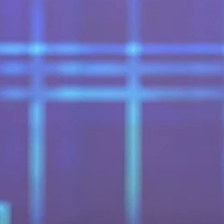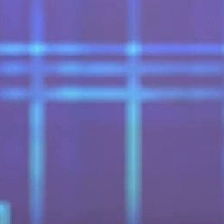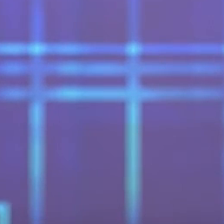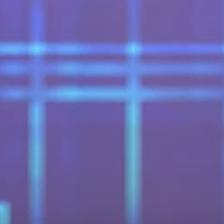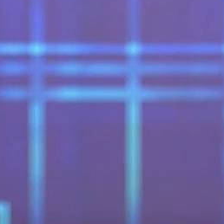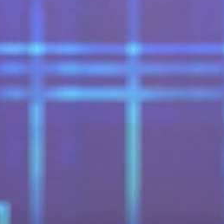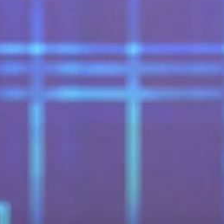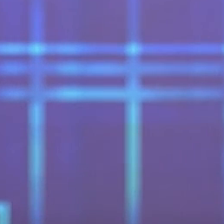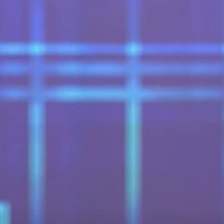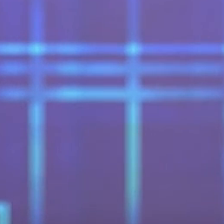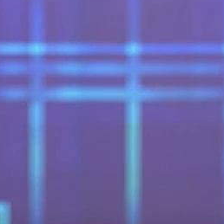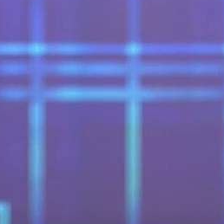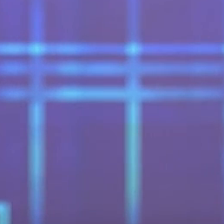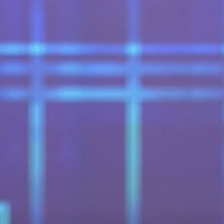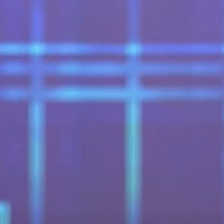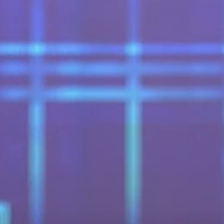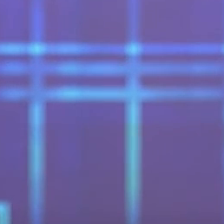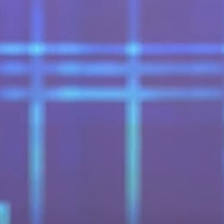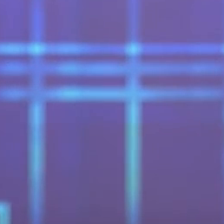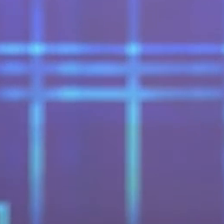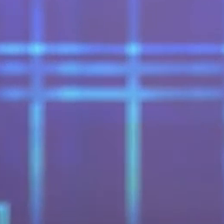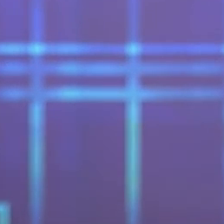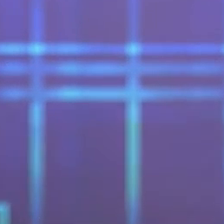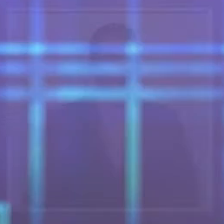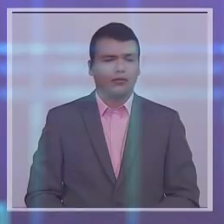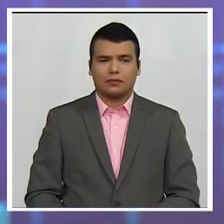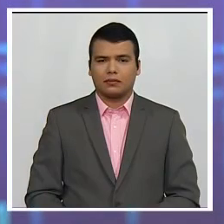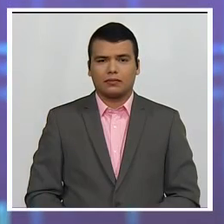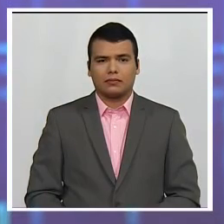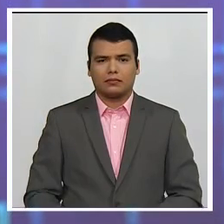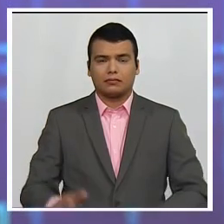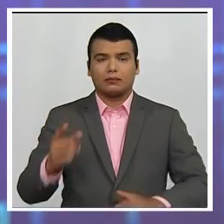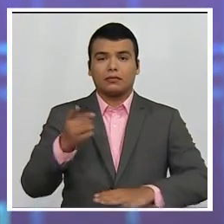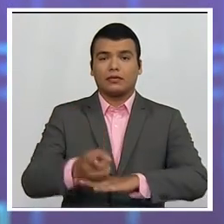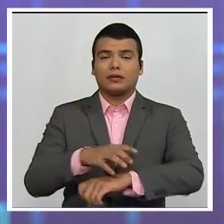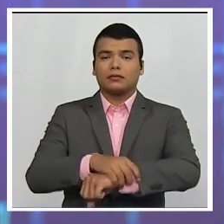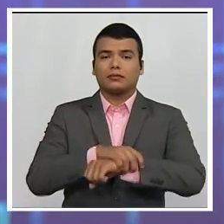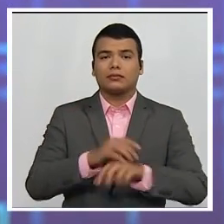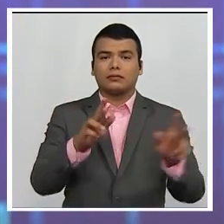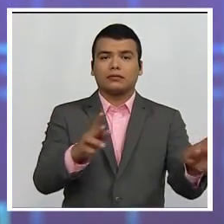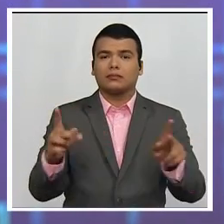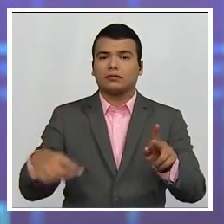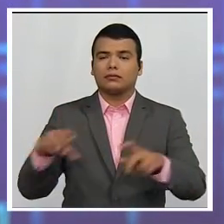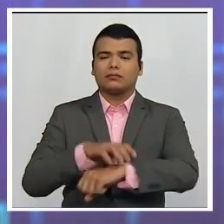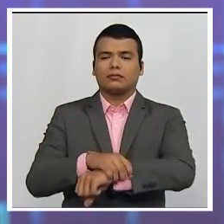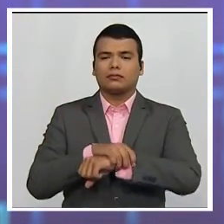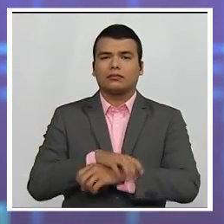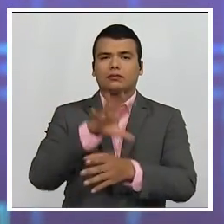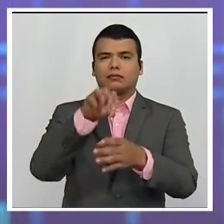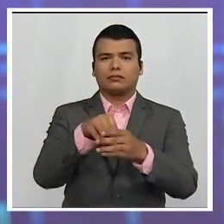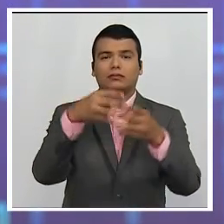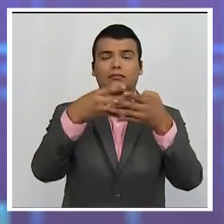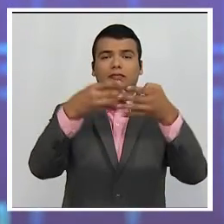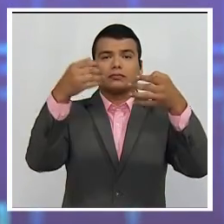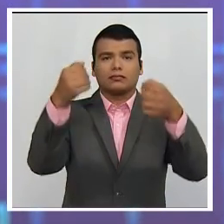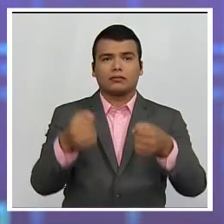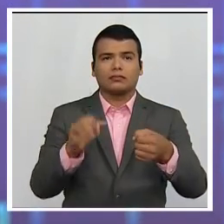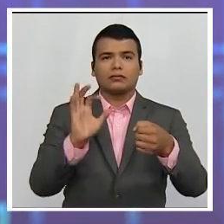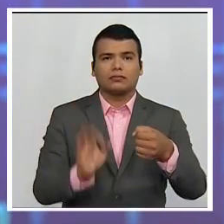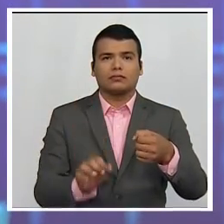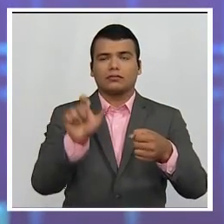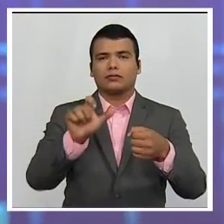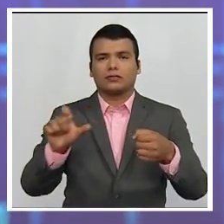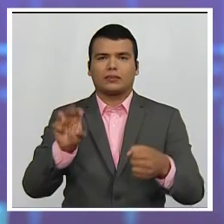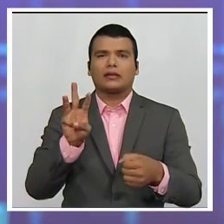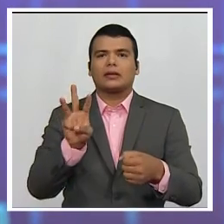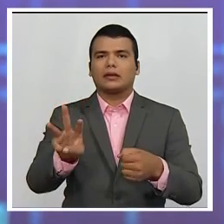una petición de la fiscalía general de la nación e impuso medida de aseguramiento consistente en detención preventiva intramuros en contra de tres